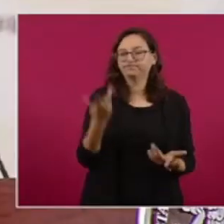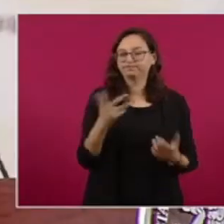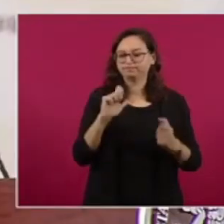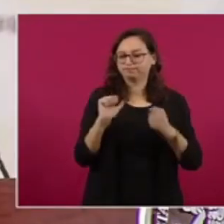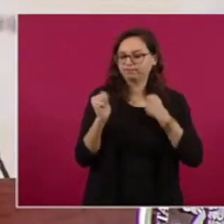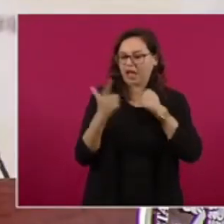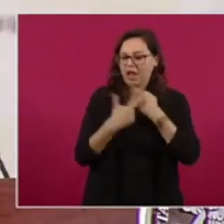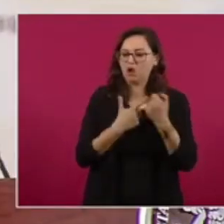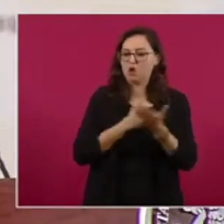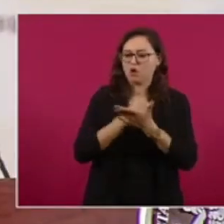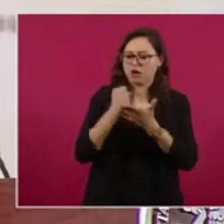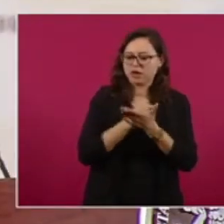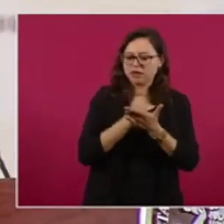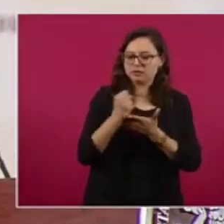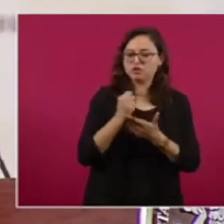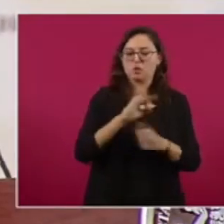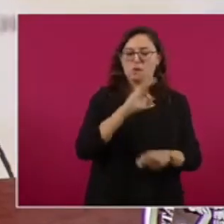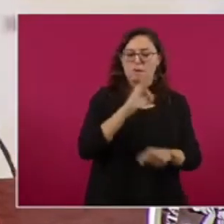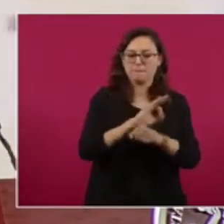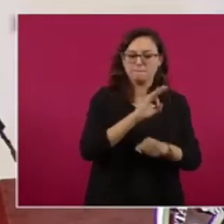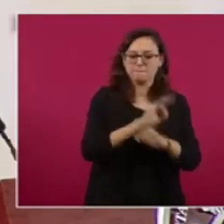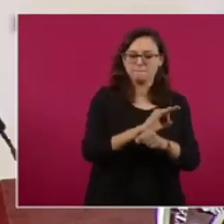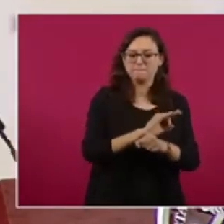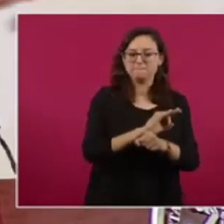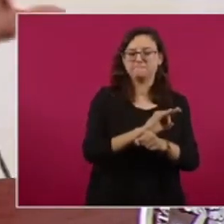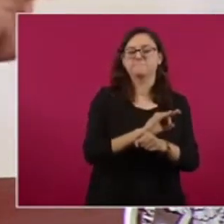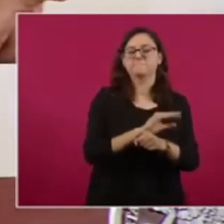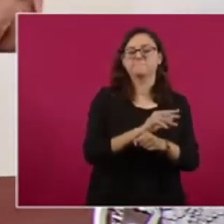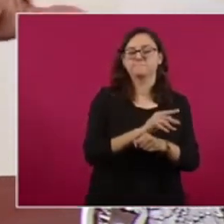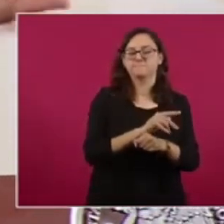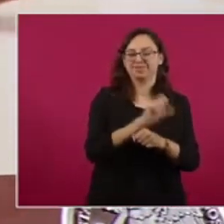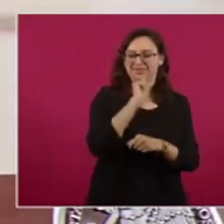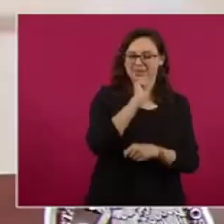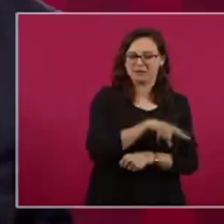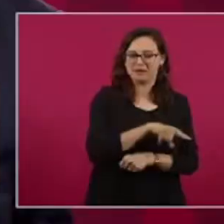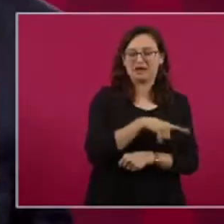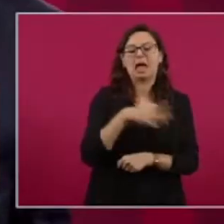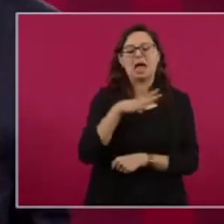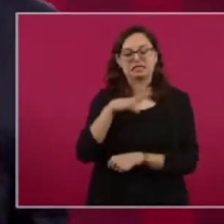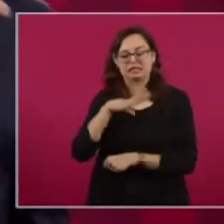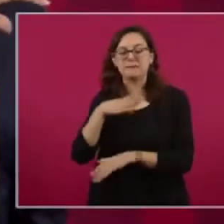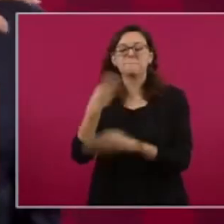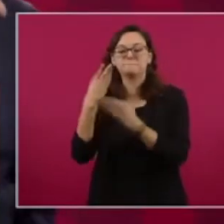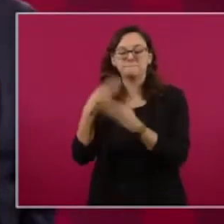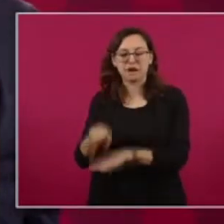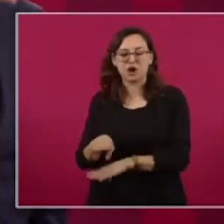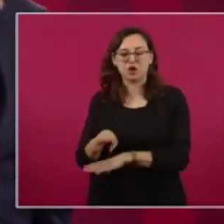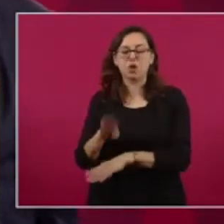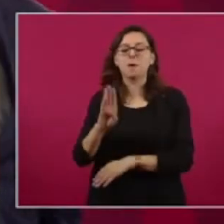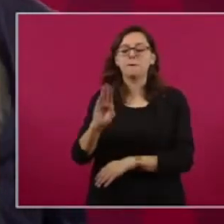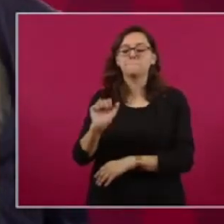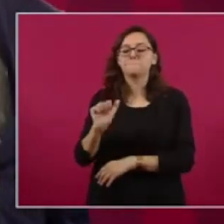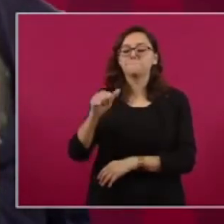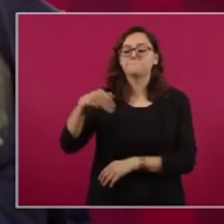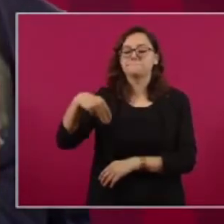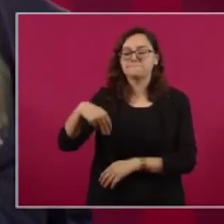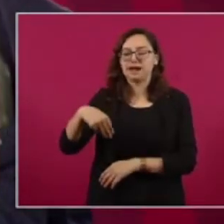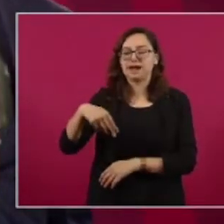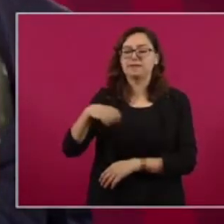bienestar. Porque existe el Banco del Bienestar, pero el Banco del Bienestar, que está creciendo cada vez